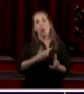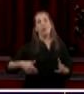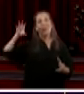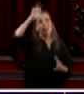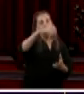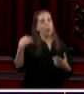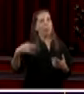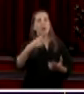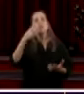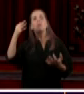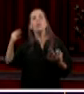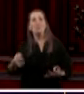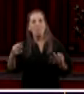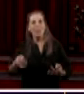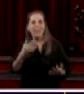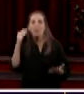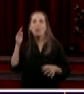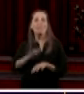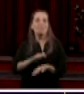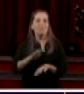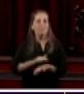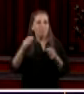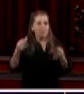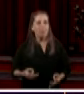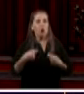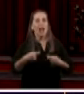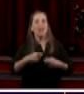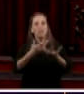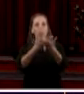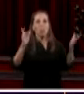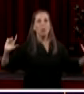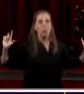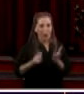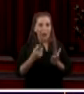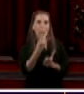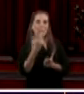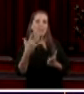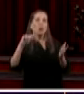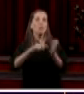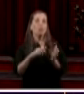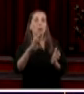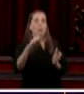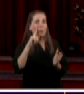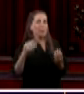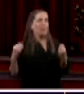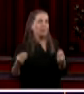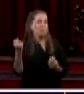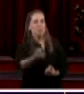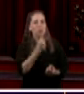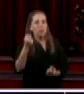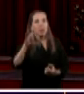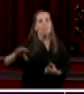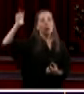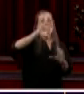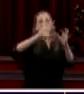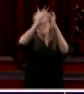pro es tocada final es tocada final o no Si hay una pelea a fondo entre milei y macri es la pelea en la ciudad de Buenos Aires